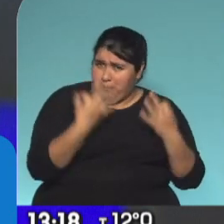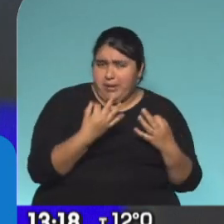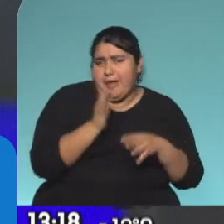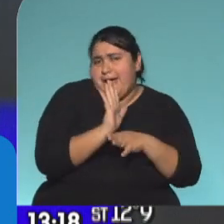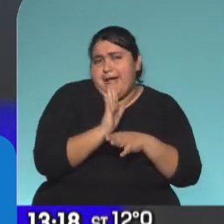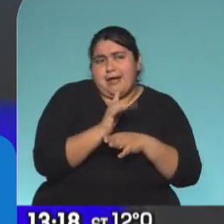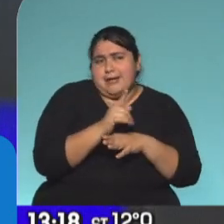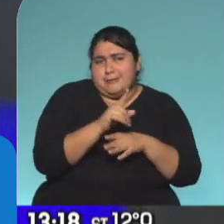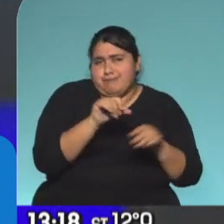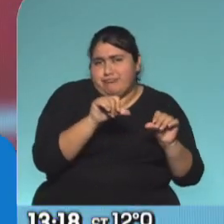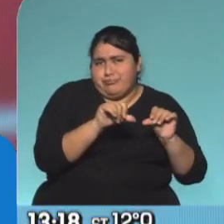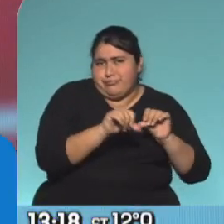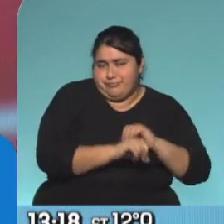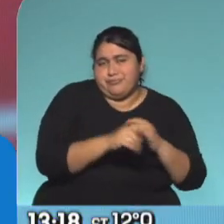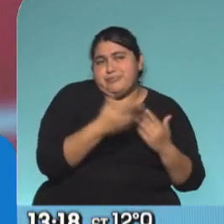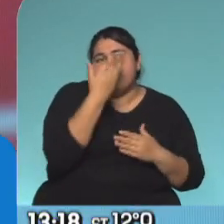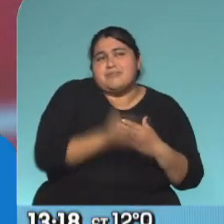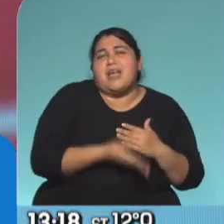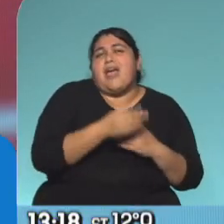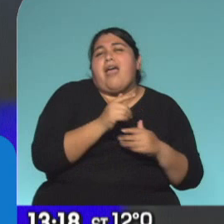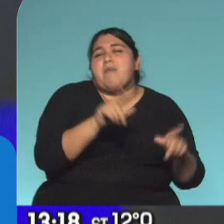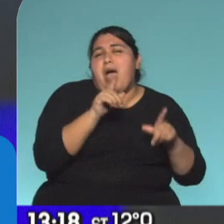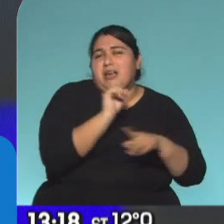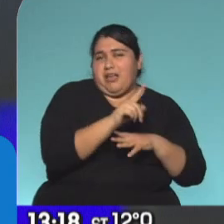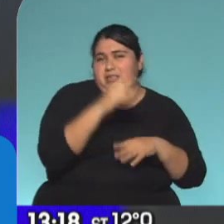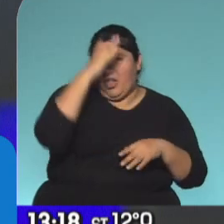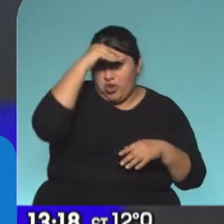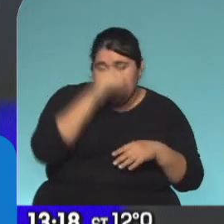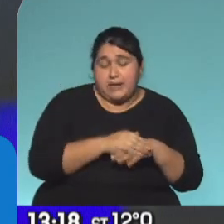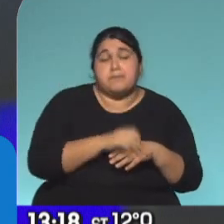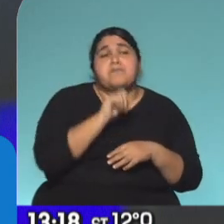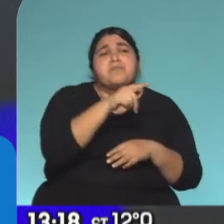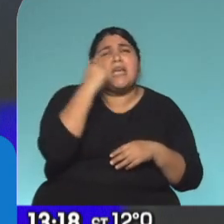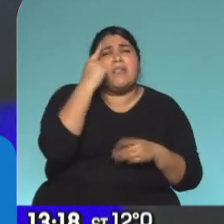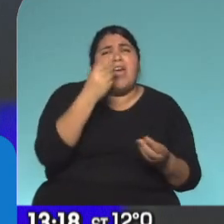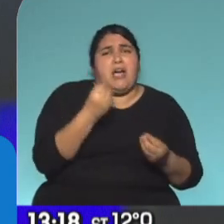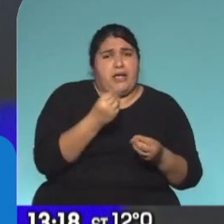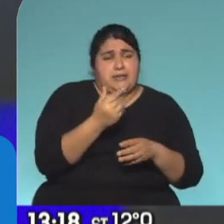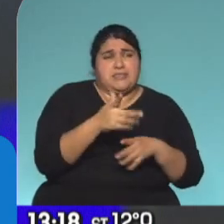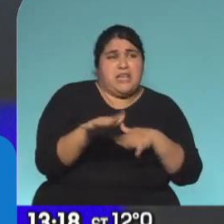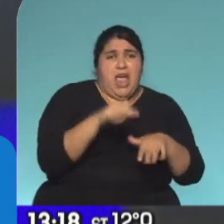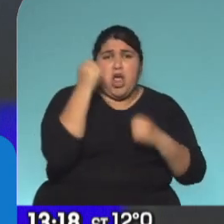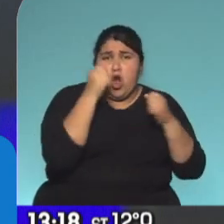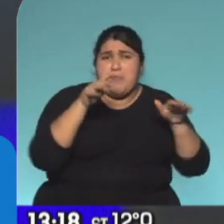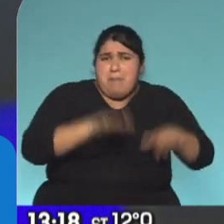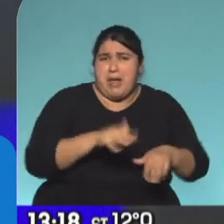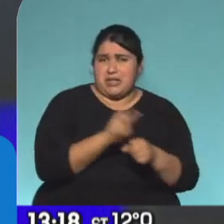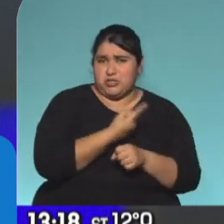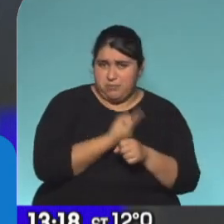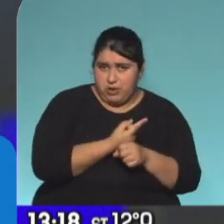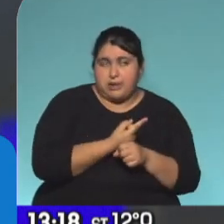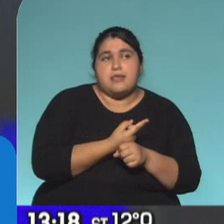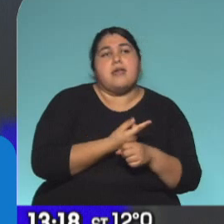muy en contra a Donald Trump. Ahí también recordemos que el planteo fue que no se podía parar la economía, entonces iba a